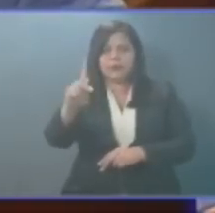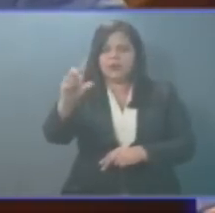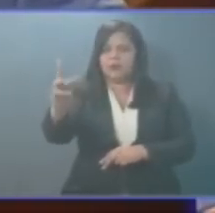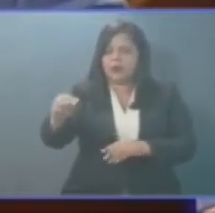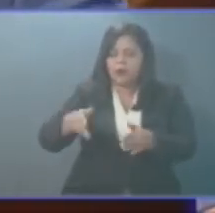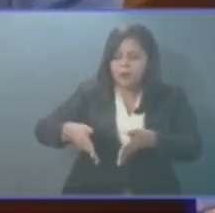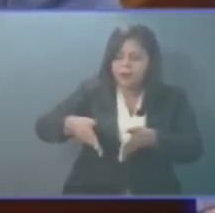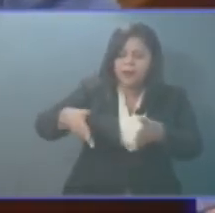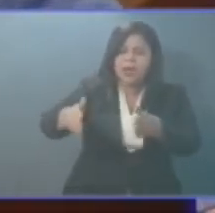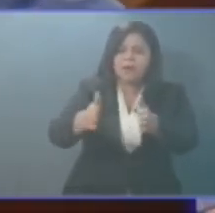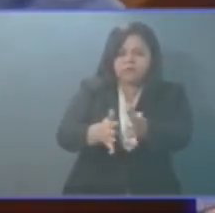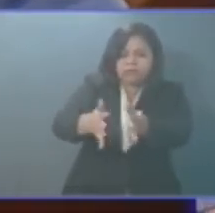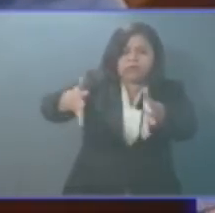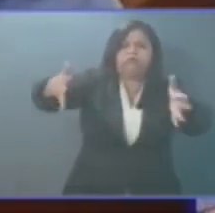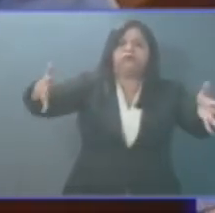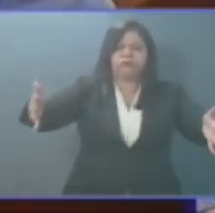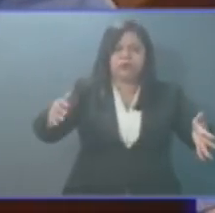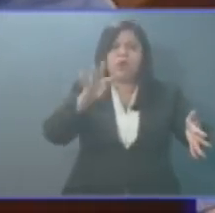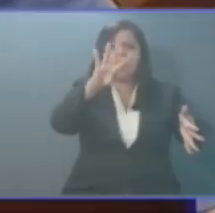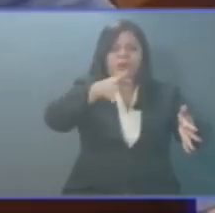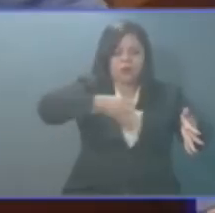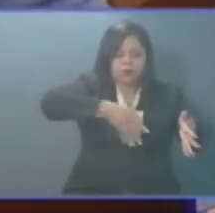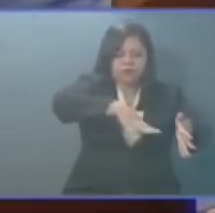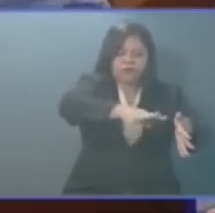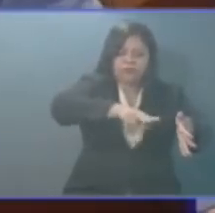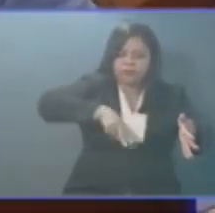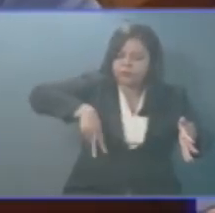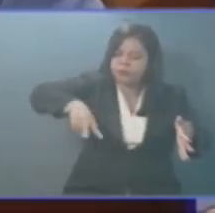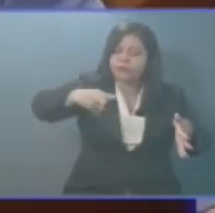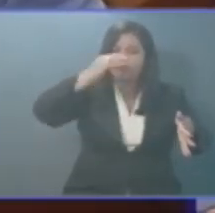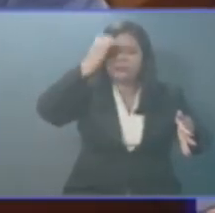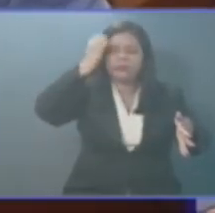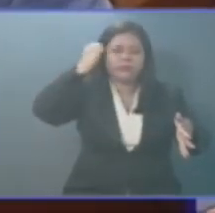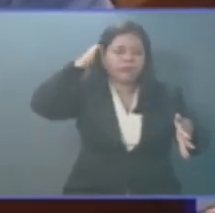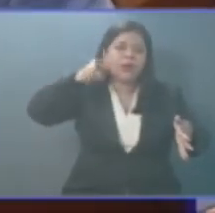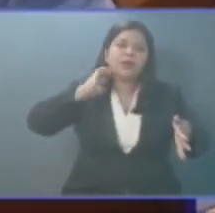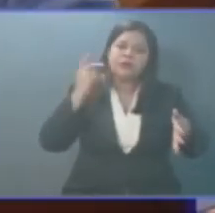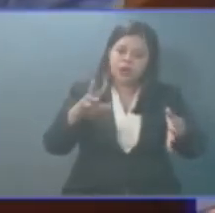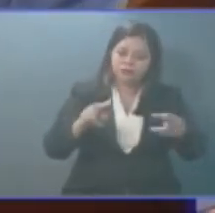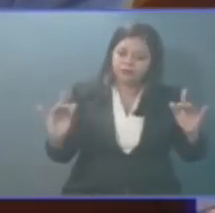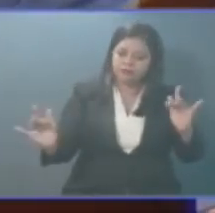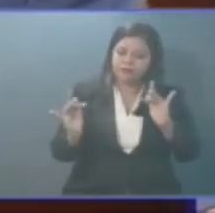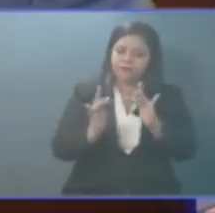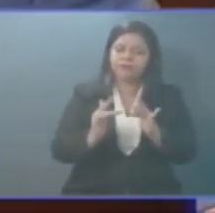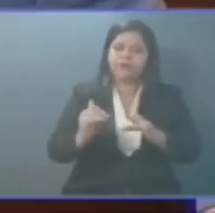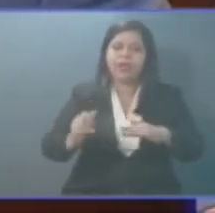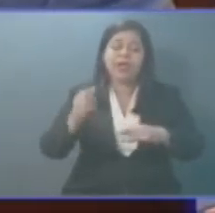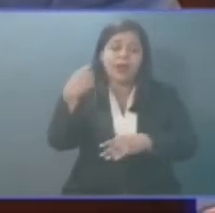a 4 carriles que van a mejorar la conectividad de toda la carretera litoral.